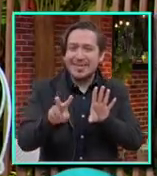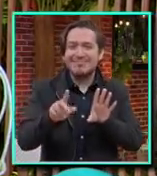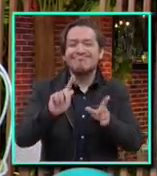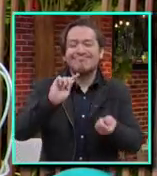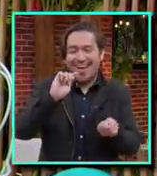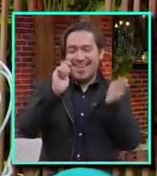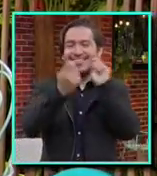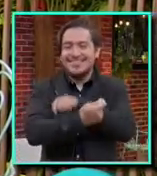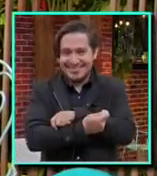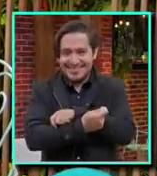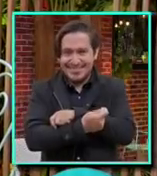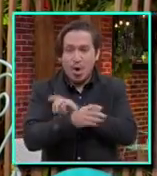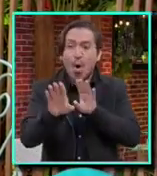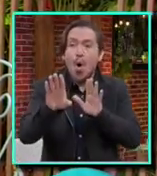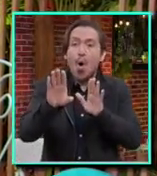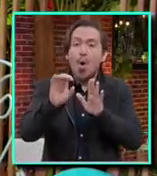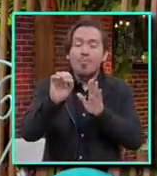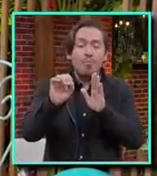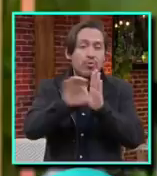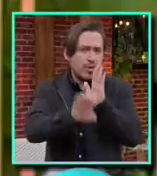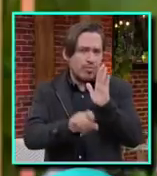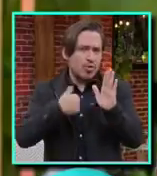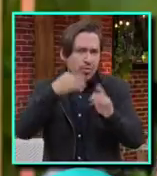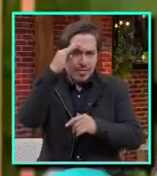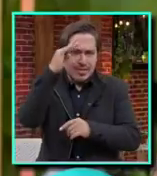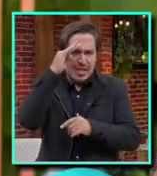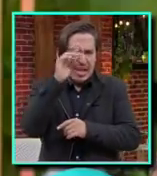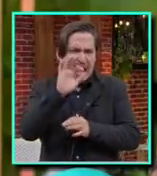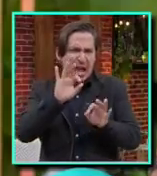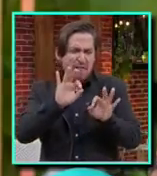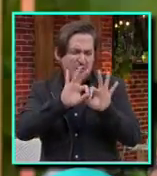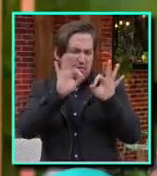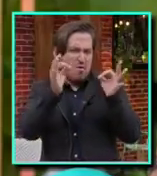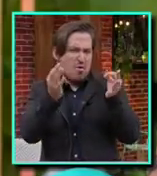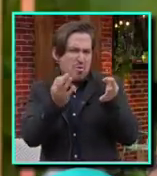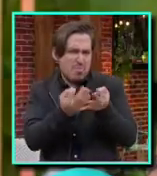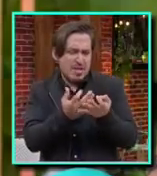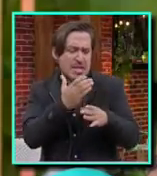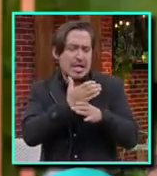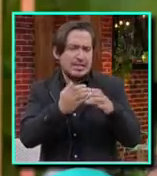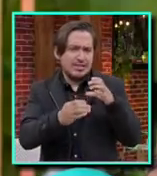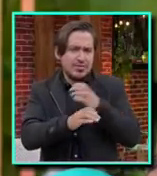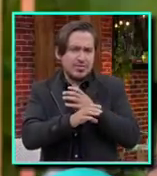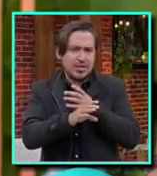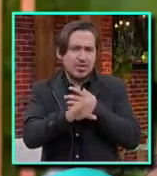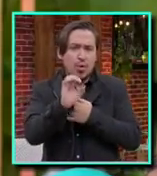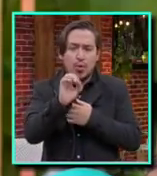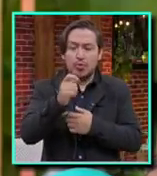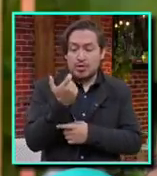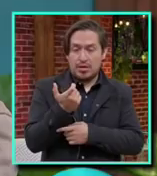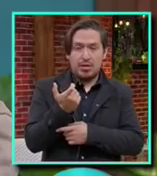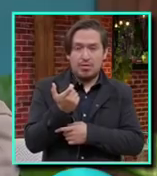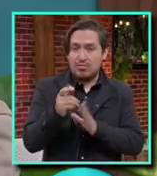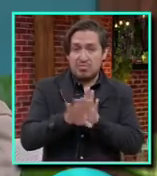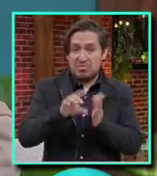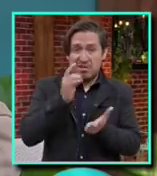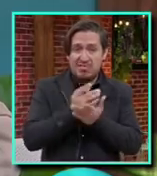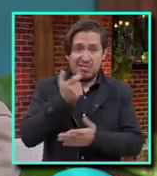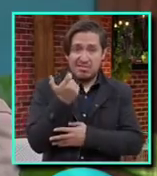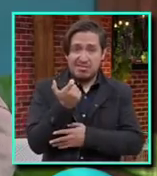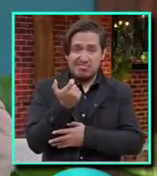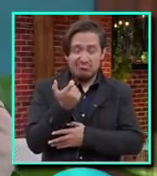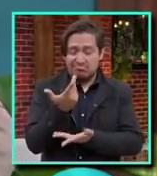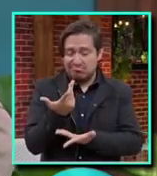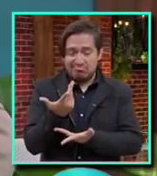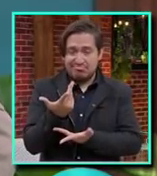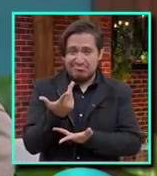la parte física de las cosas, pues a lo mejor voy a tener mucho dinero, pero me voy a conectar solo con lo físico. Claro. ¿Sí me explico? O sea, la